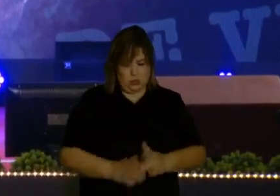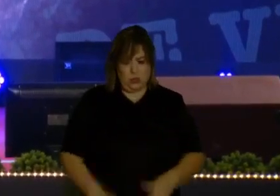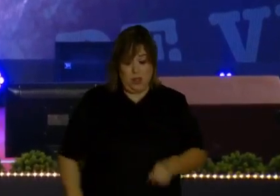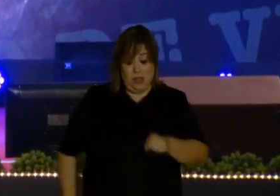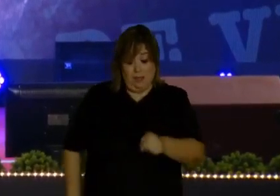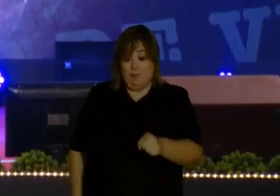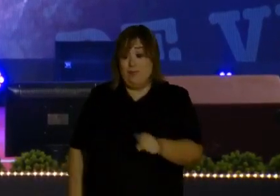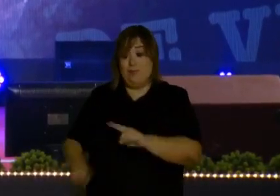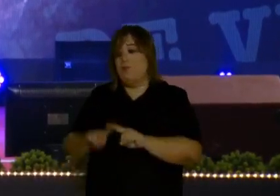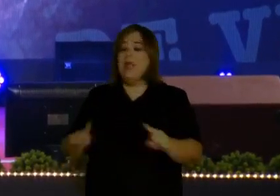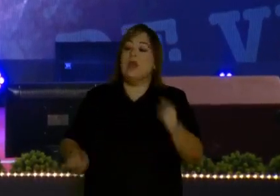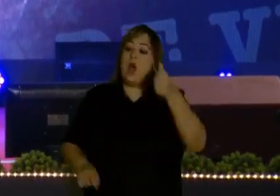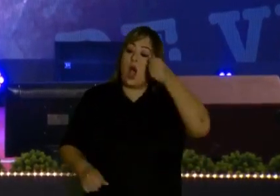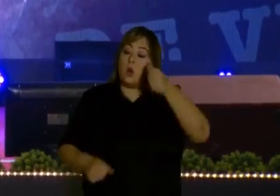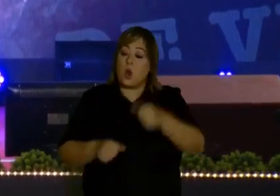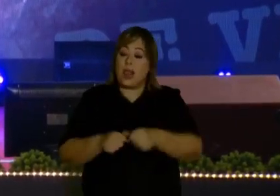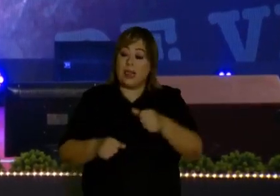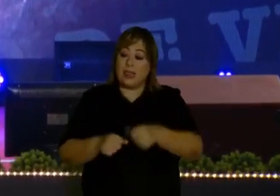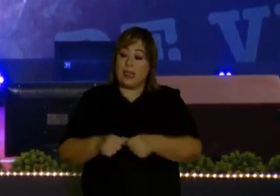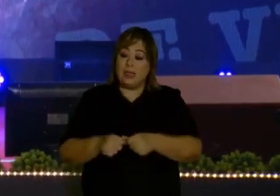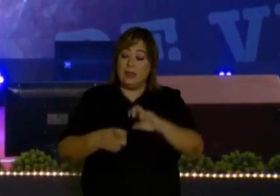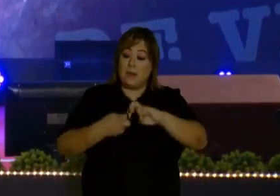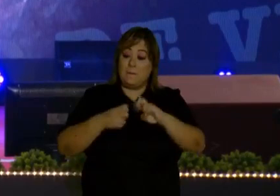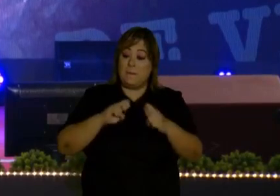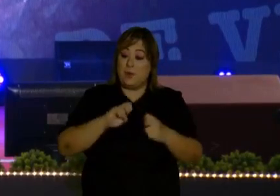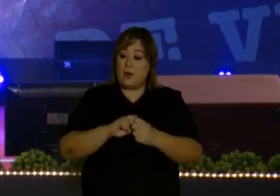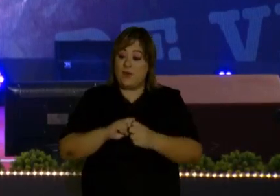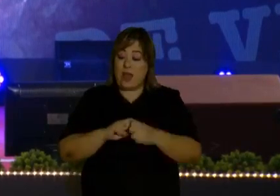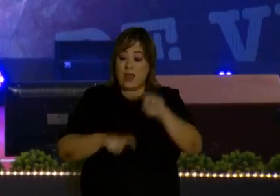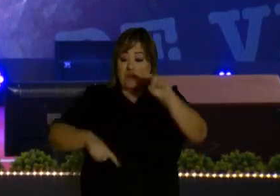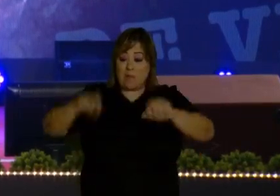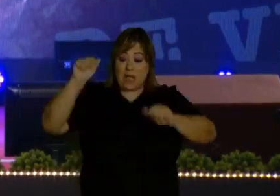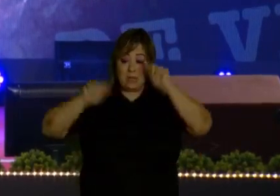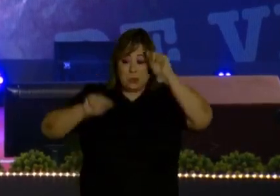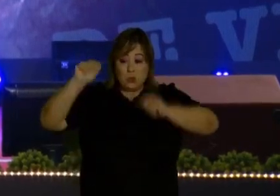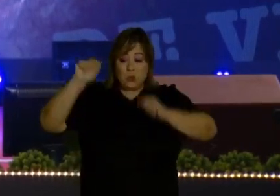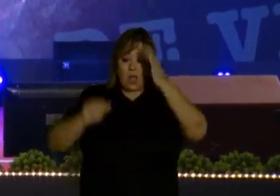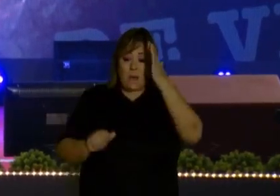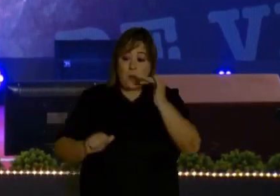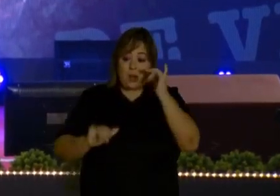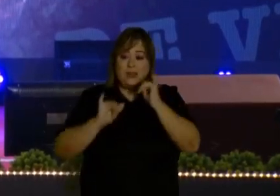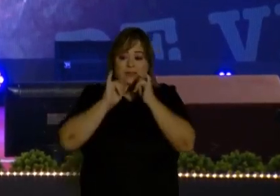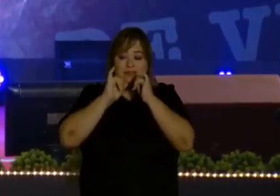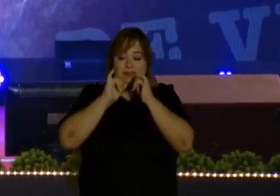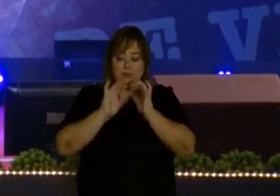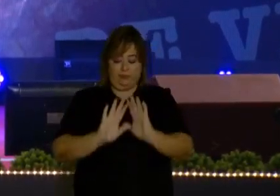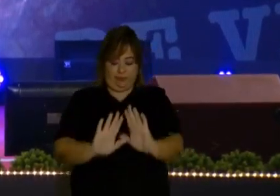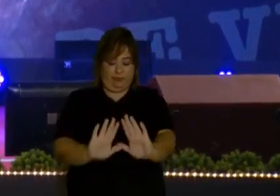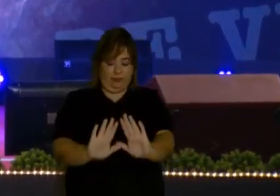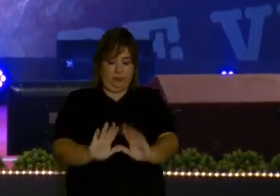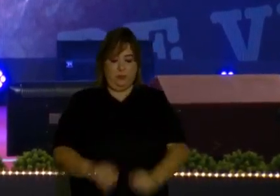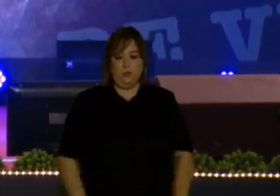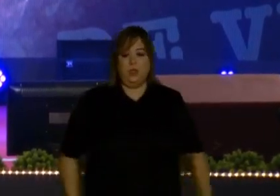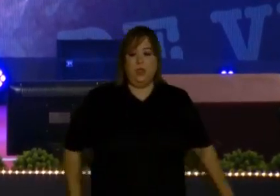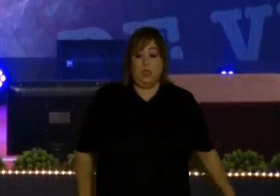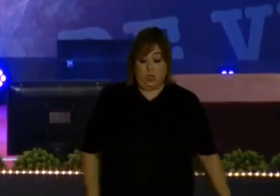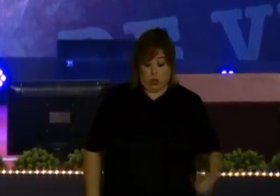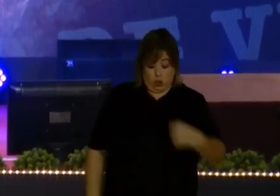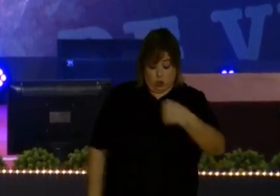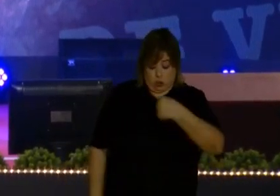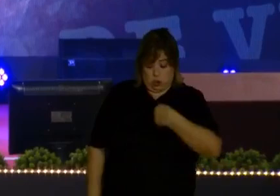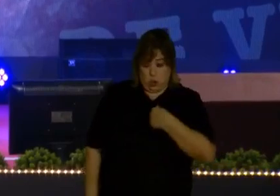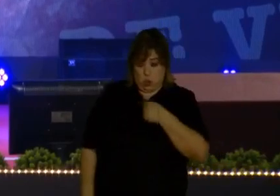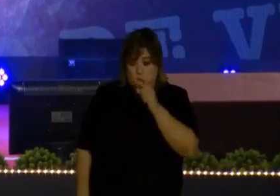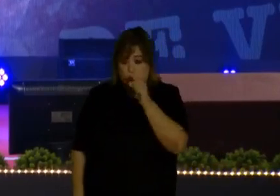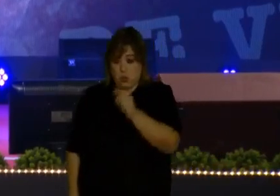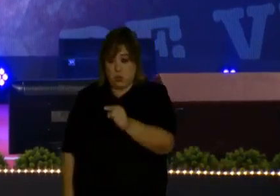de haber bautizado a tantos? Si ese es tu caso, este es un día para que tú te levantes. Este es un día de ver la gloria de Dios.